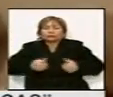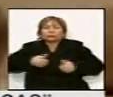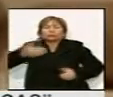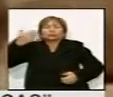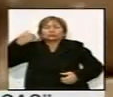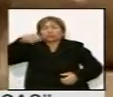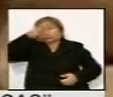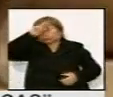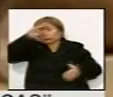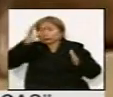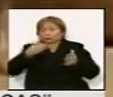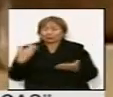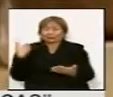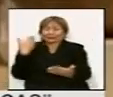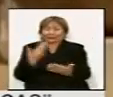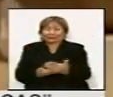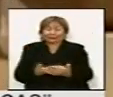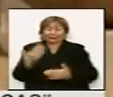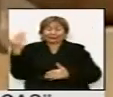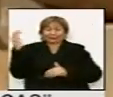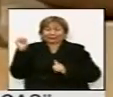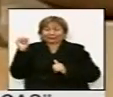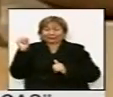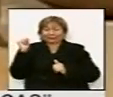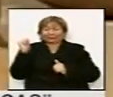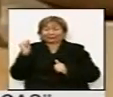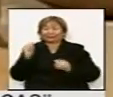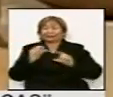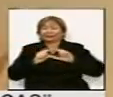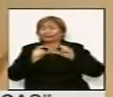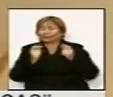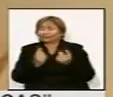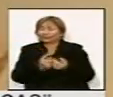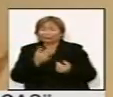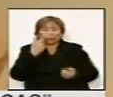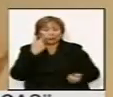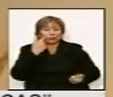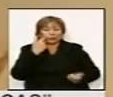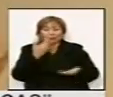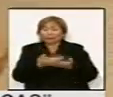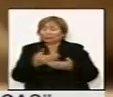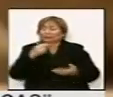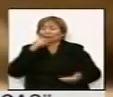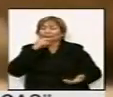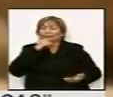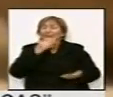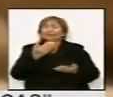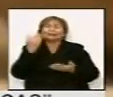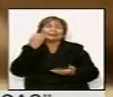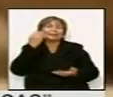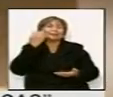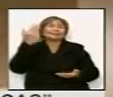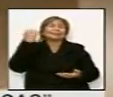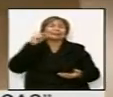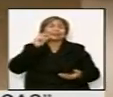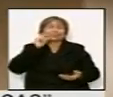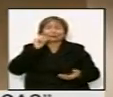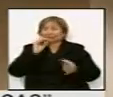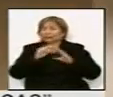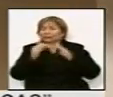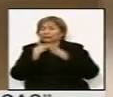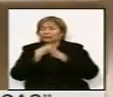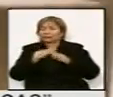peruanos antes de la llegada de los españoles y el papel que cumplía el hombre y la mujer en la intimidad de su hogar y en